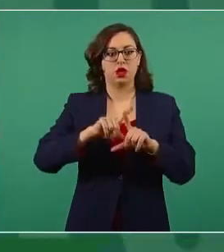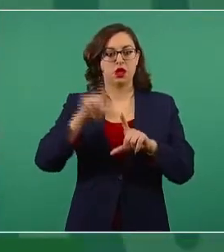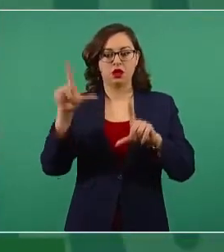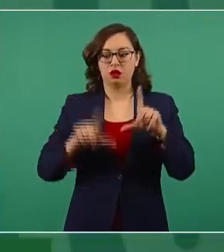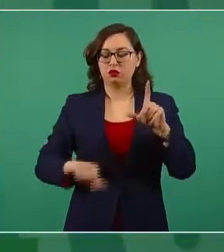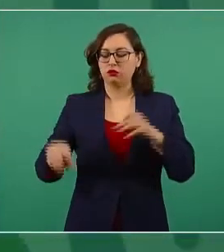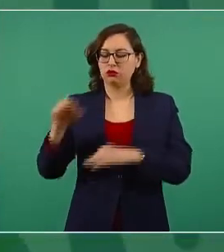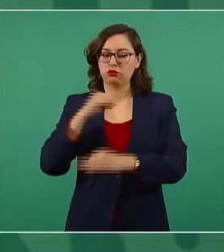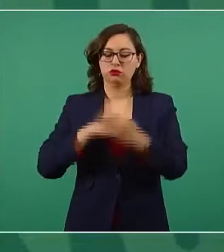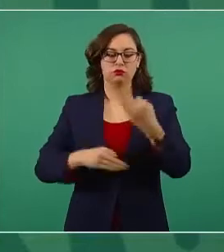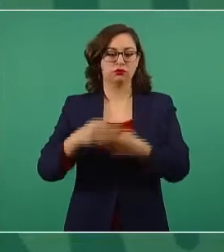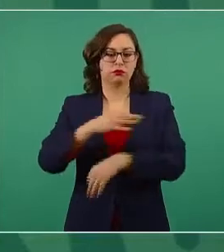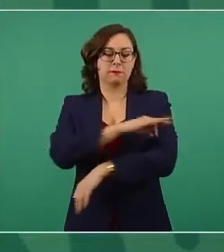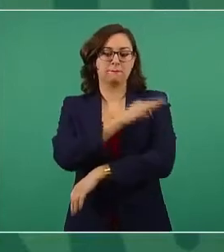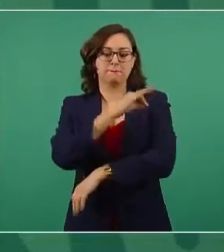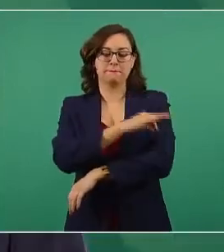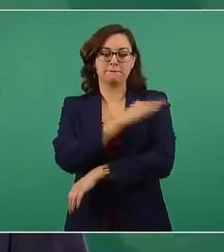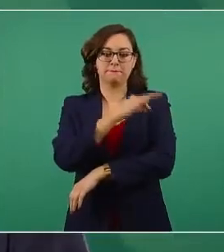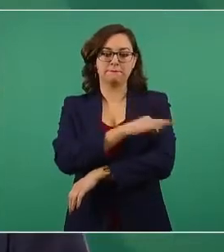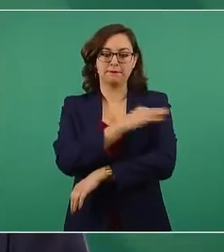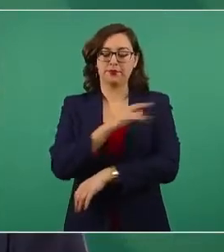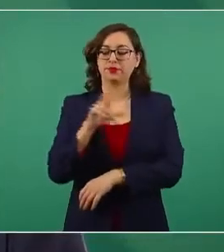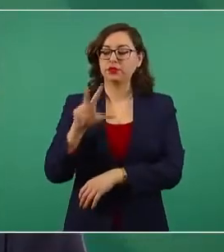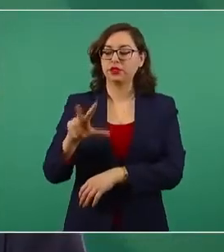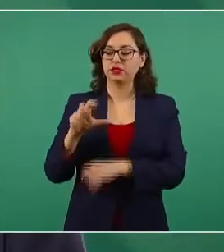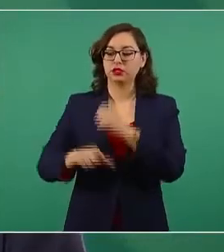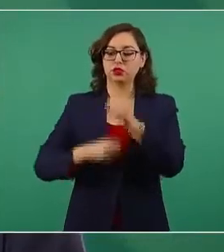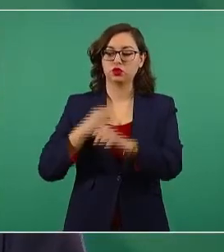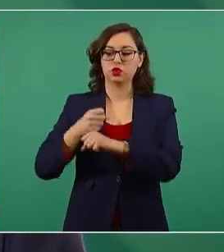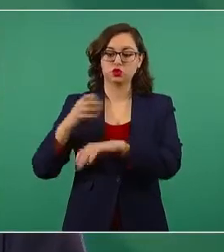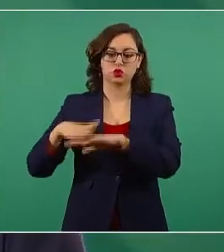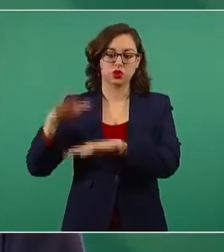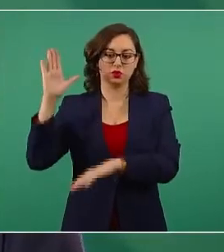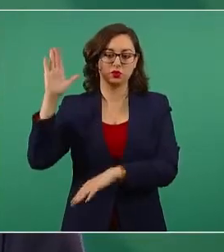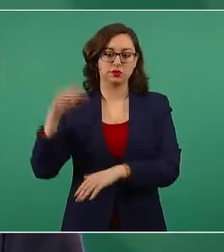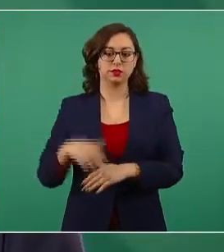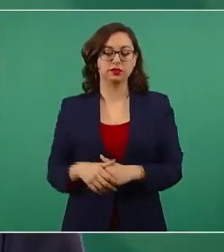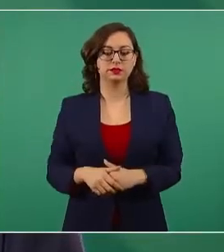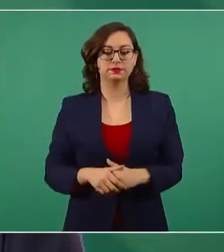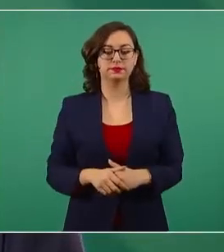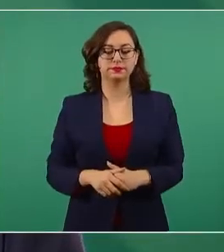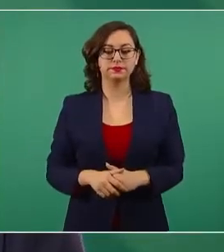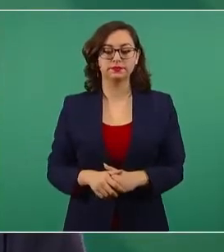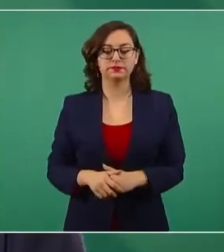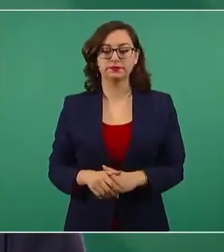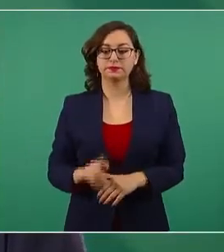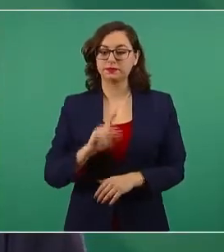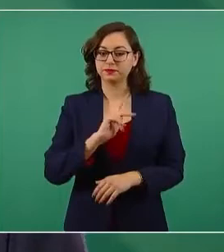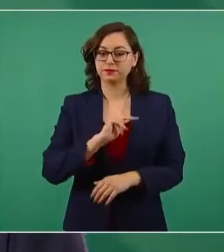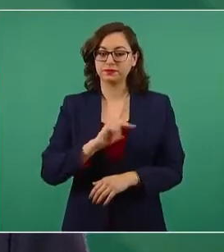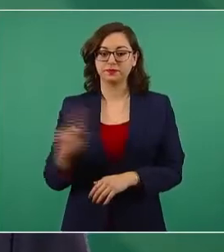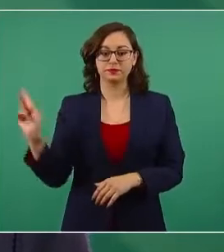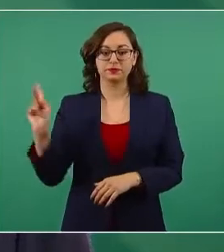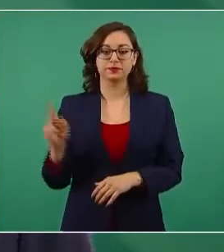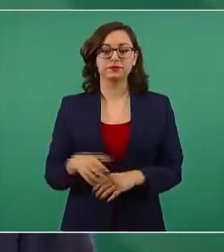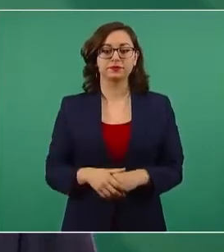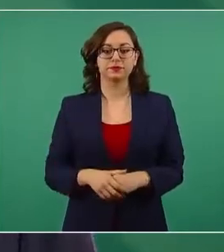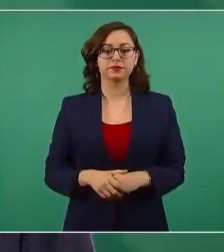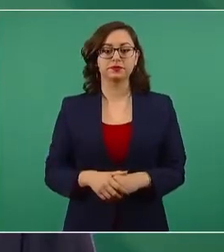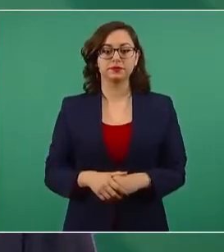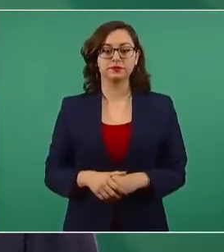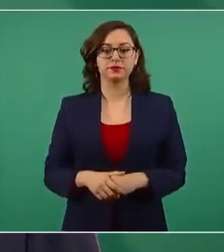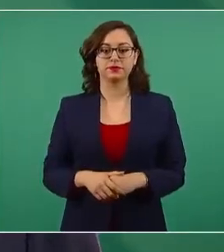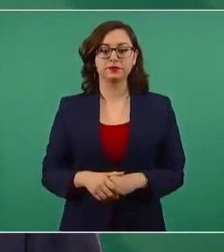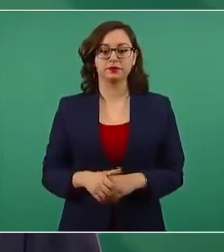de 18 años en adelante. todos en octubre, para que